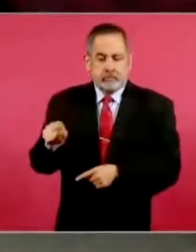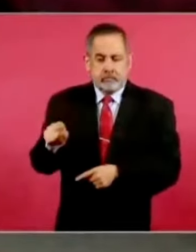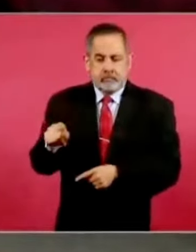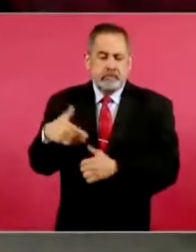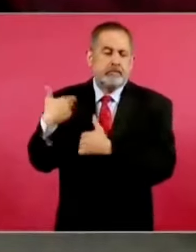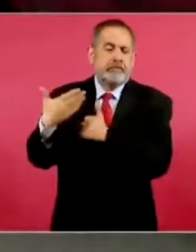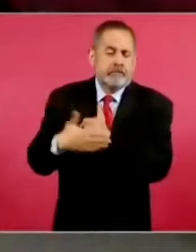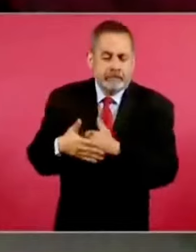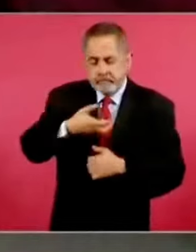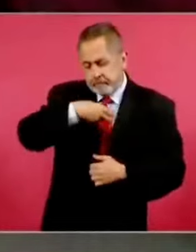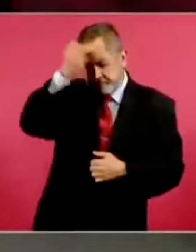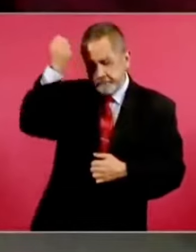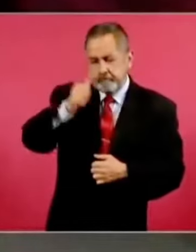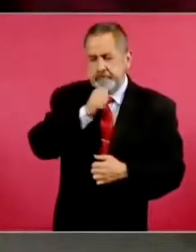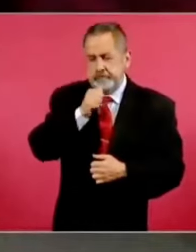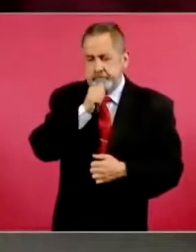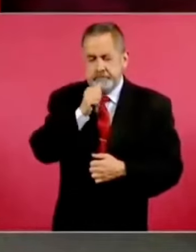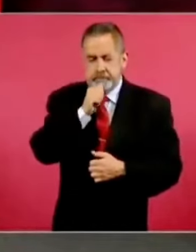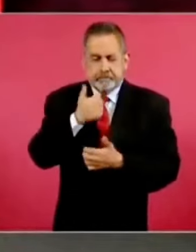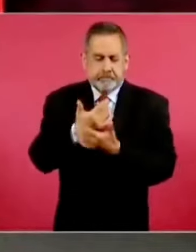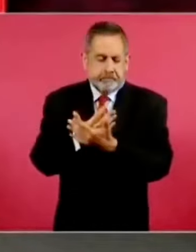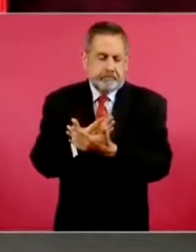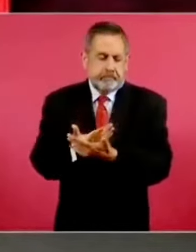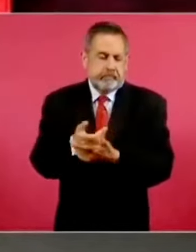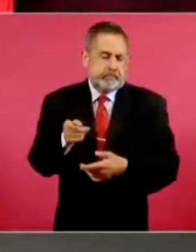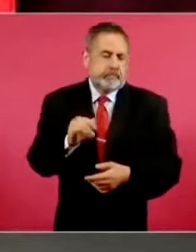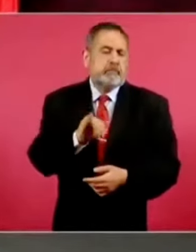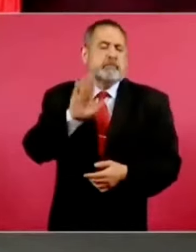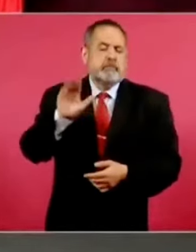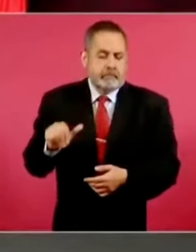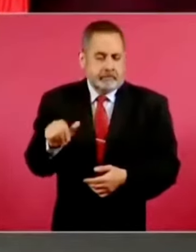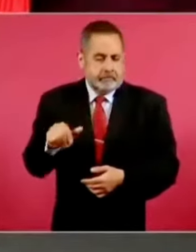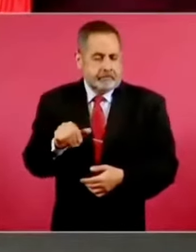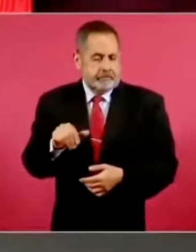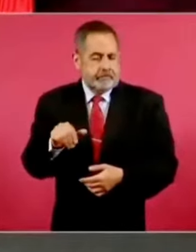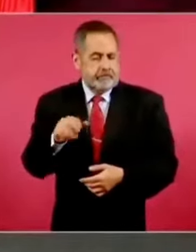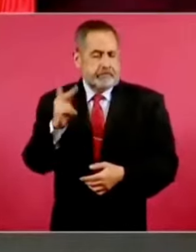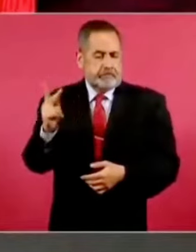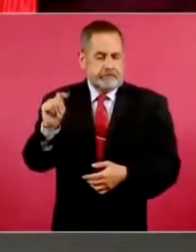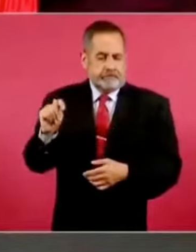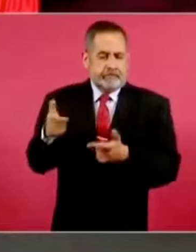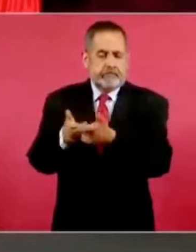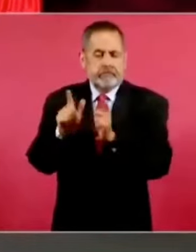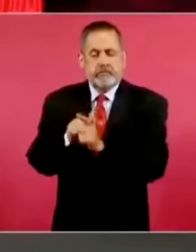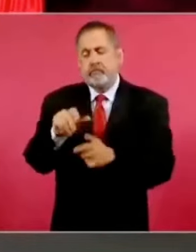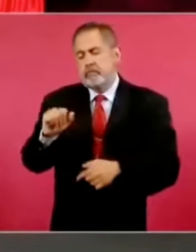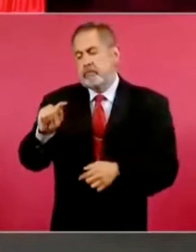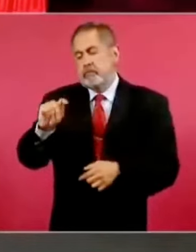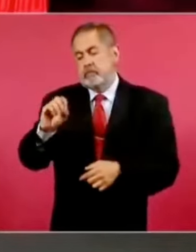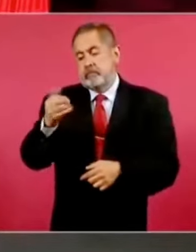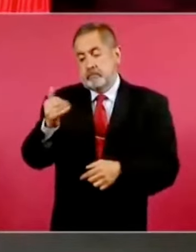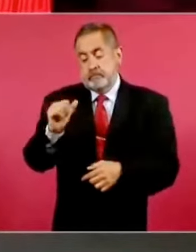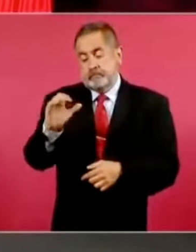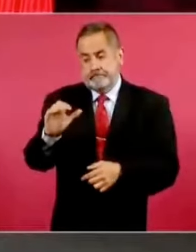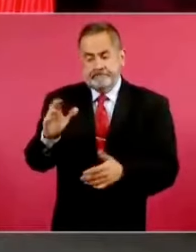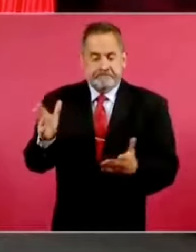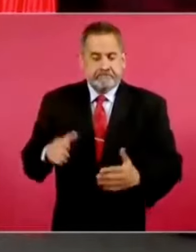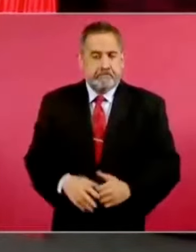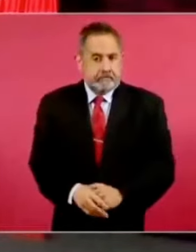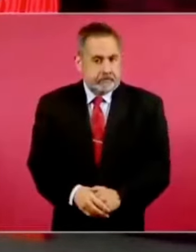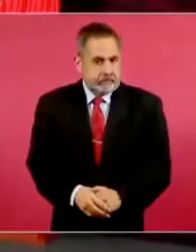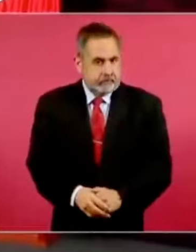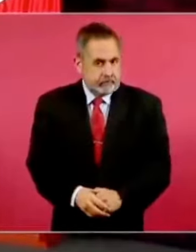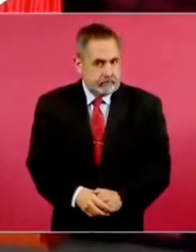aspirante, sí, aspirante del PT en Atoyac, sí.